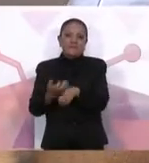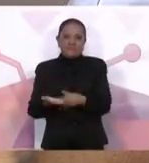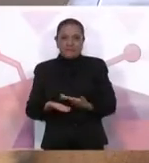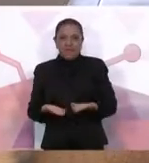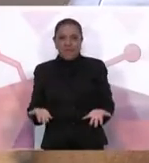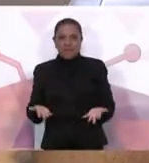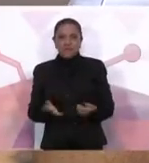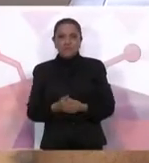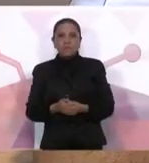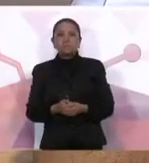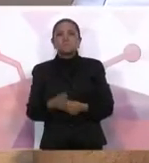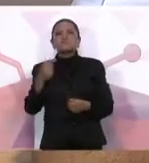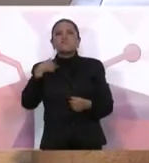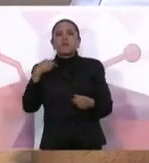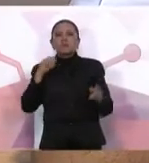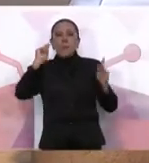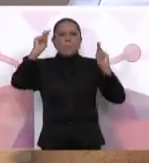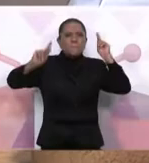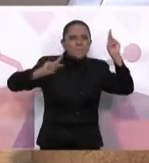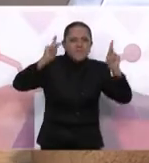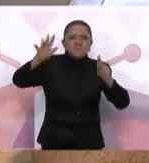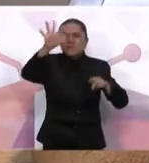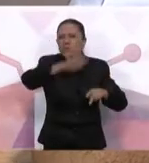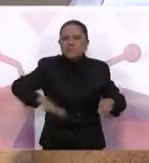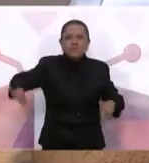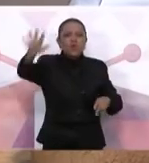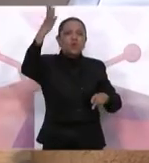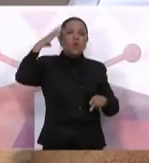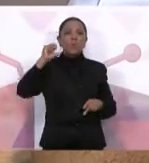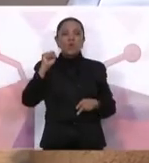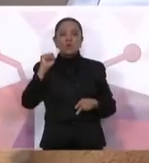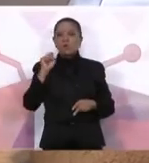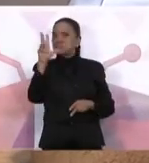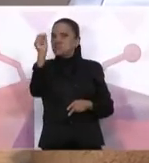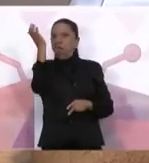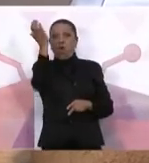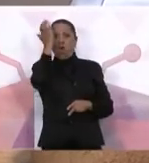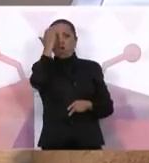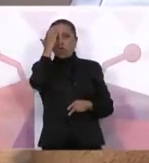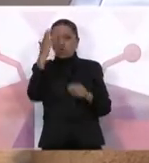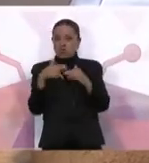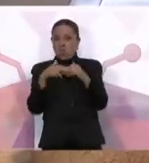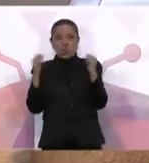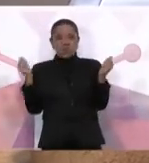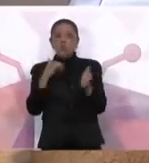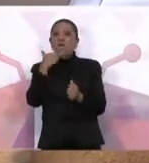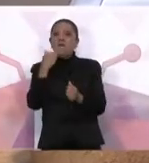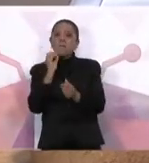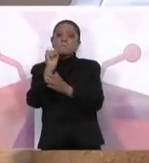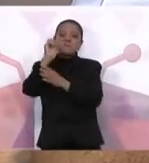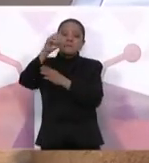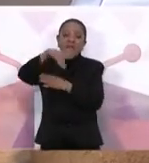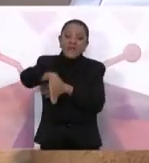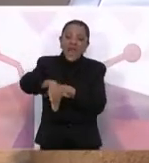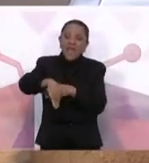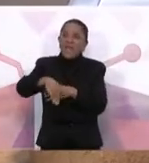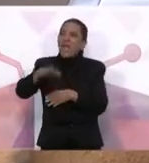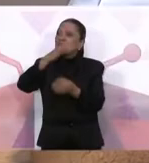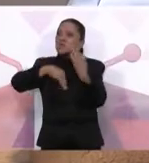recorrido todo morelos y no conozco una barranca que no esté contaminada es obligación del gobierno